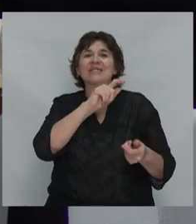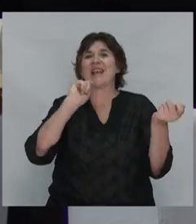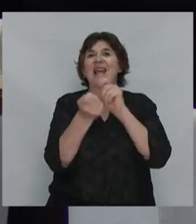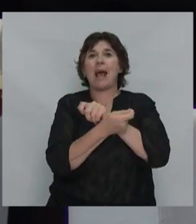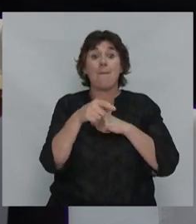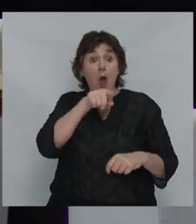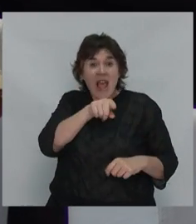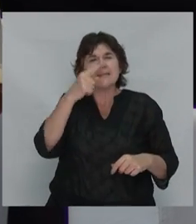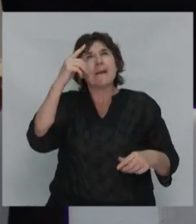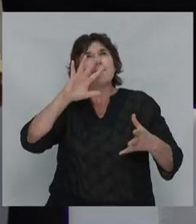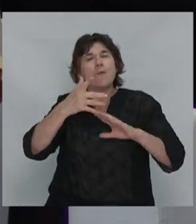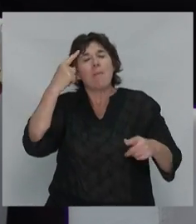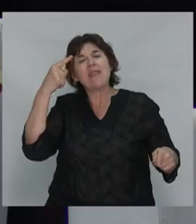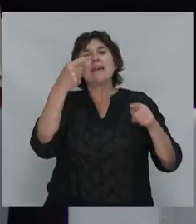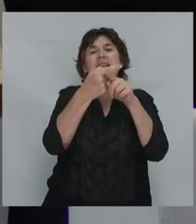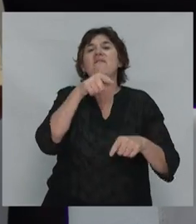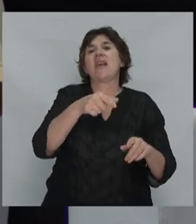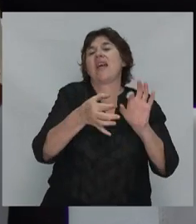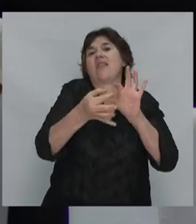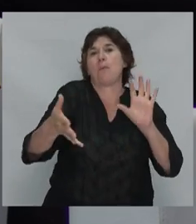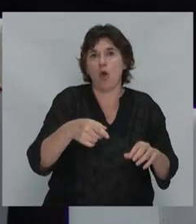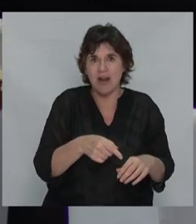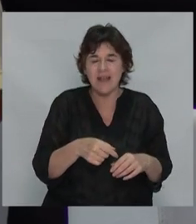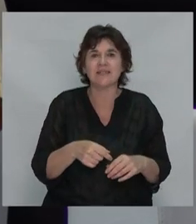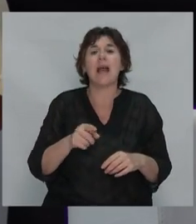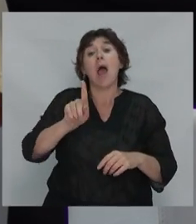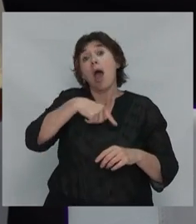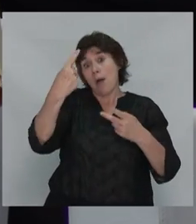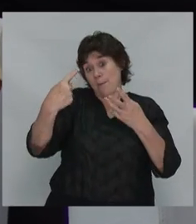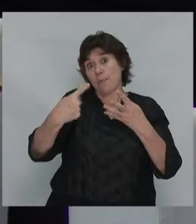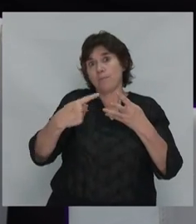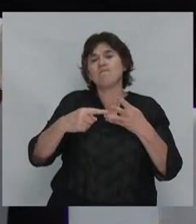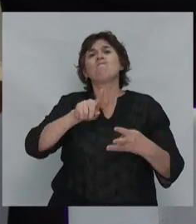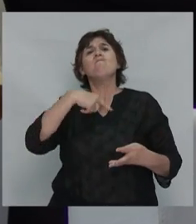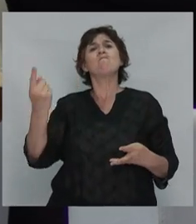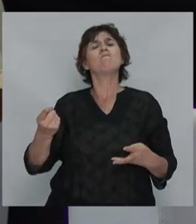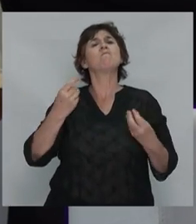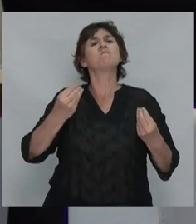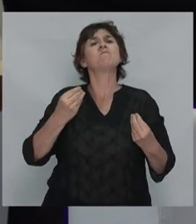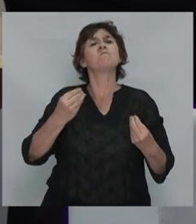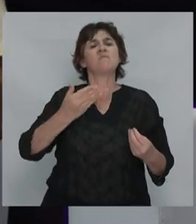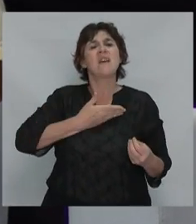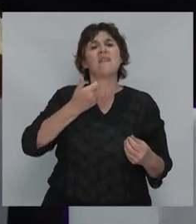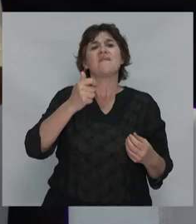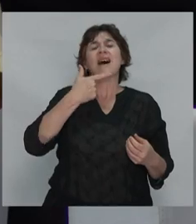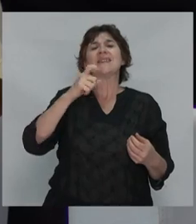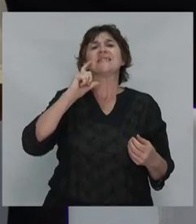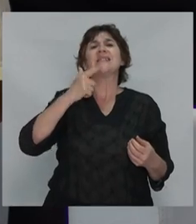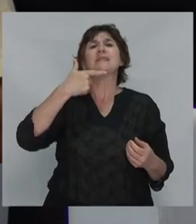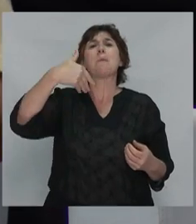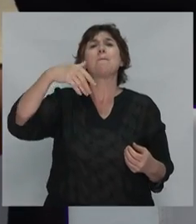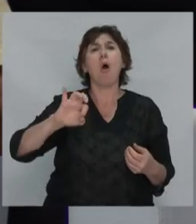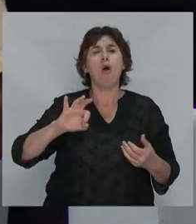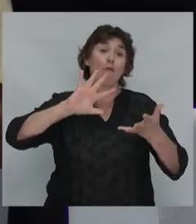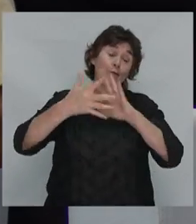democracia el último punto que podría llamarlo casi como fascismo y el miedo de fascismo aunque el historiador de